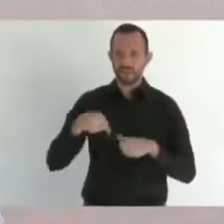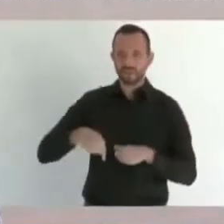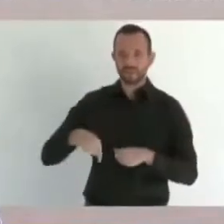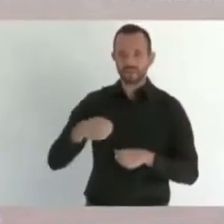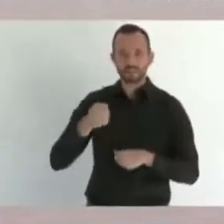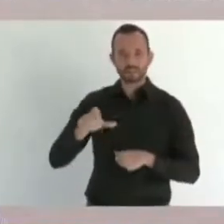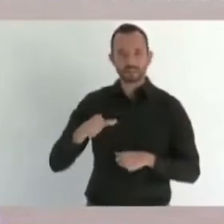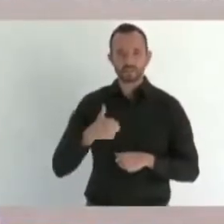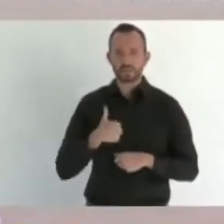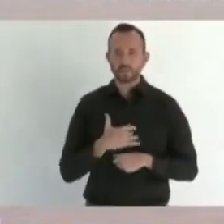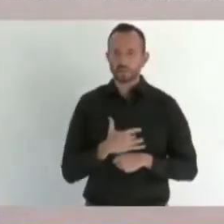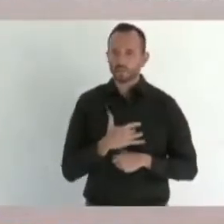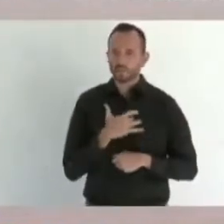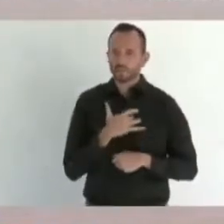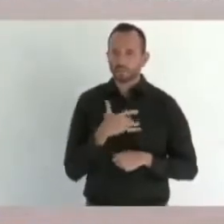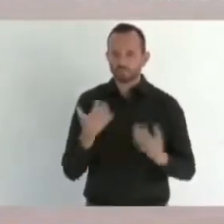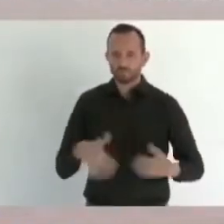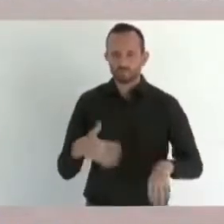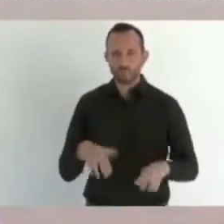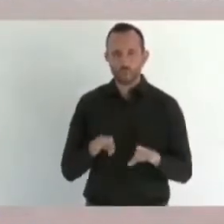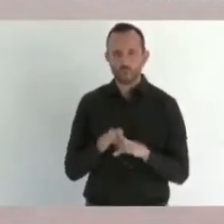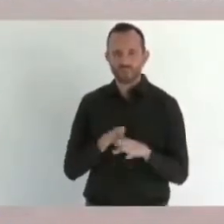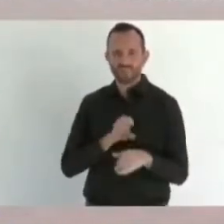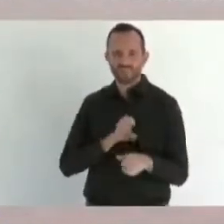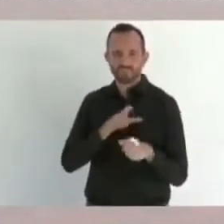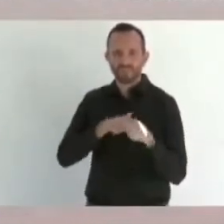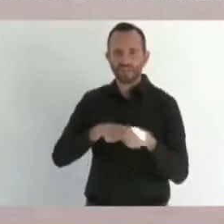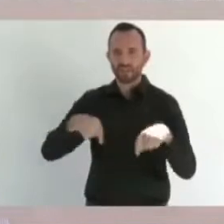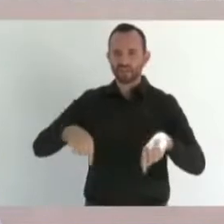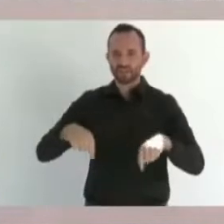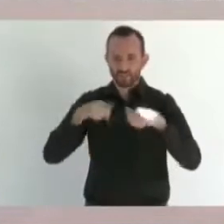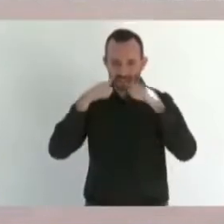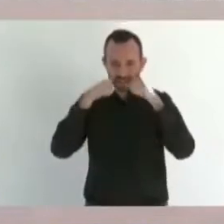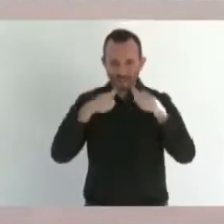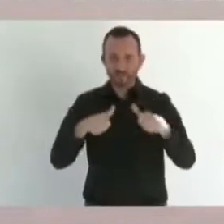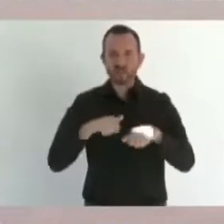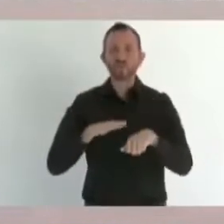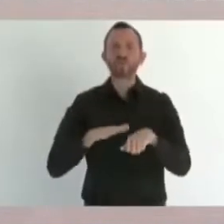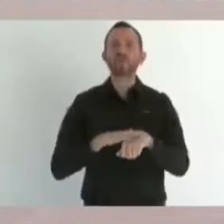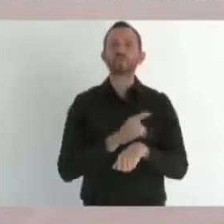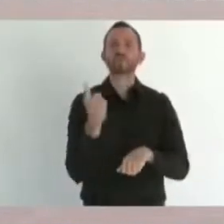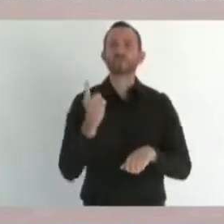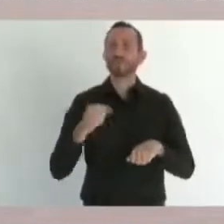porque aquí han venido a buscarse la vida muchos